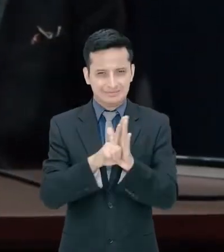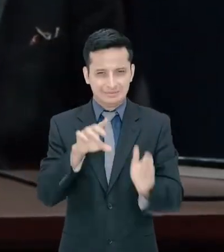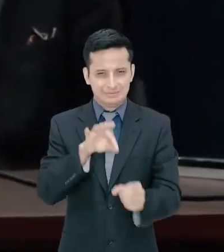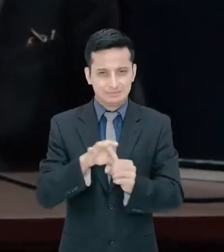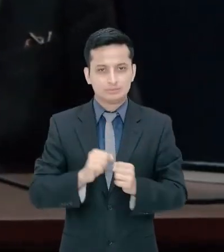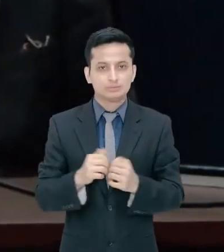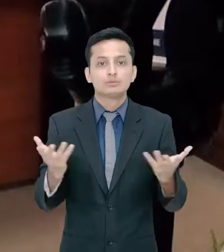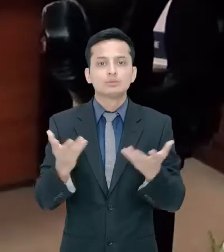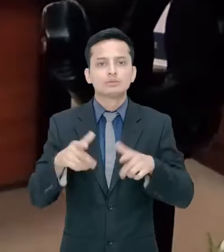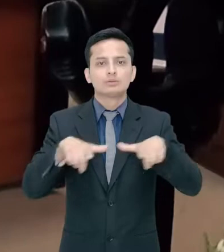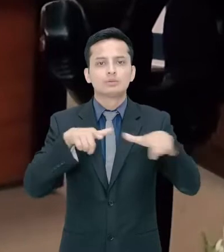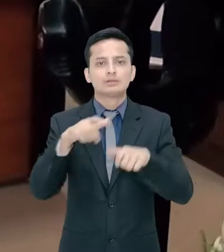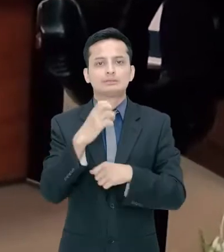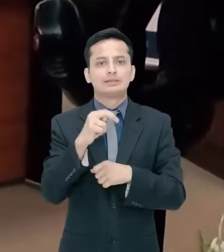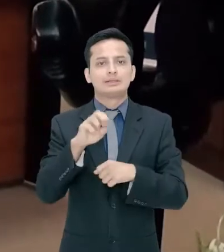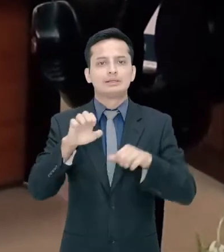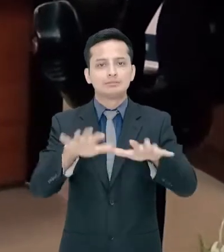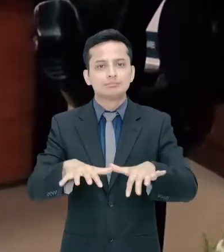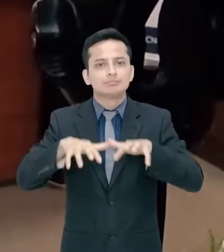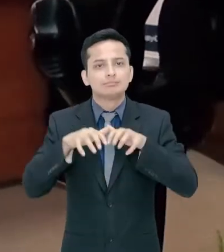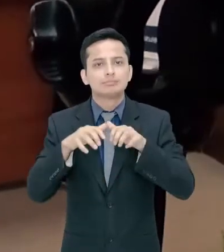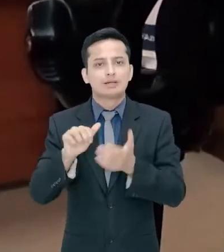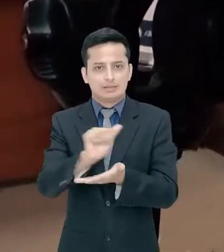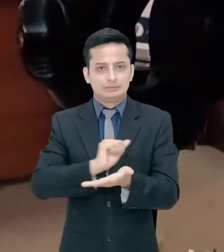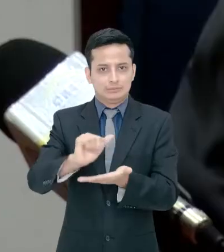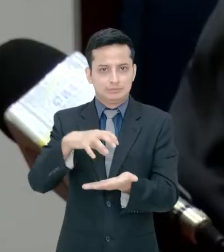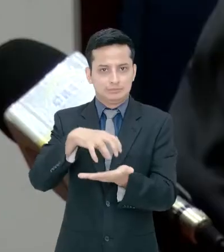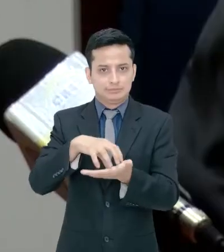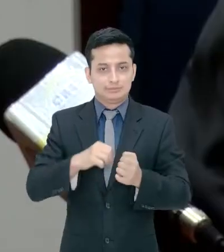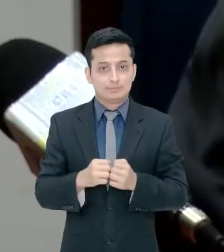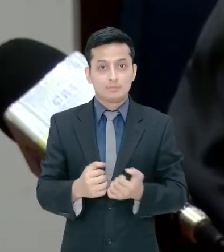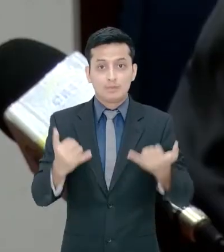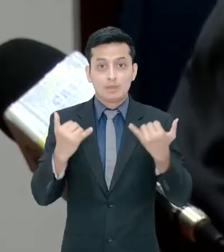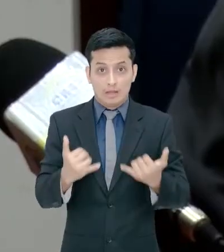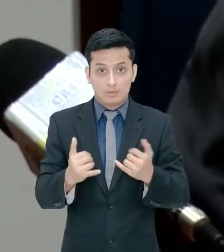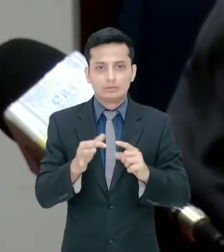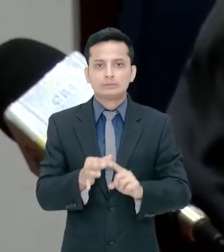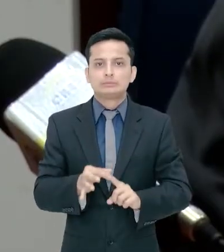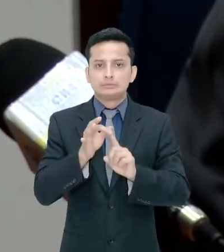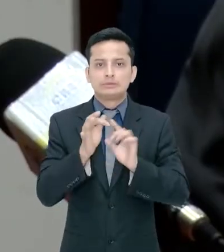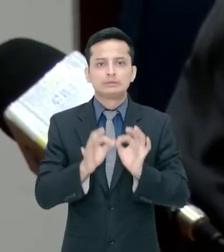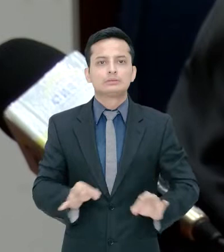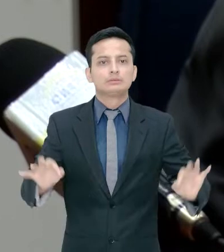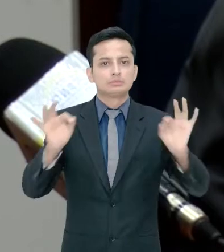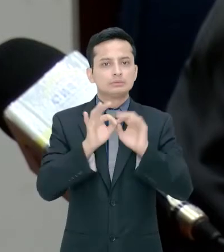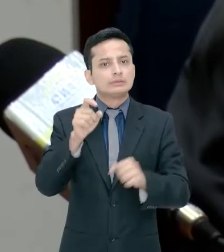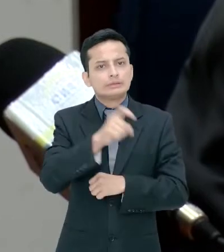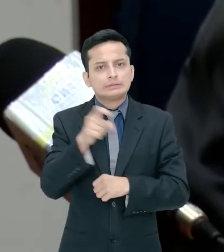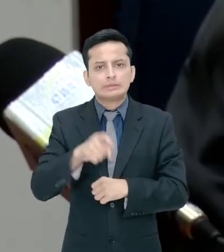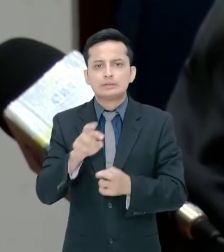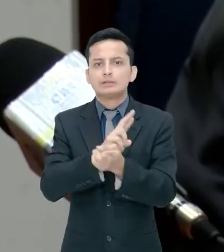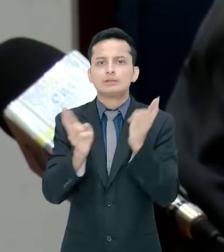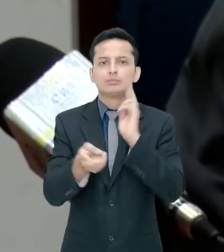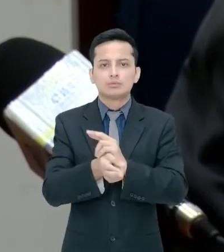de la Democracia, en el auditorio del CNE Azuay. Creo que estamos en un punto de inflexión muy importante en